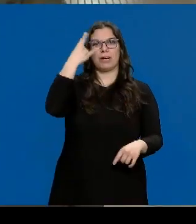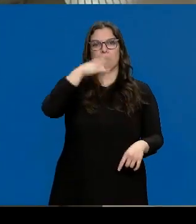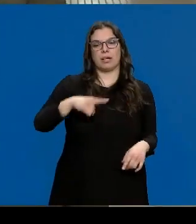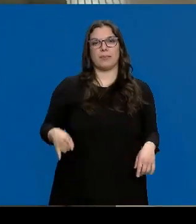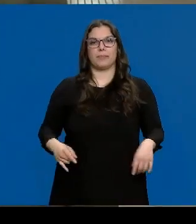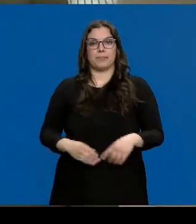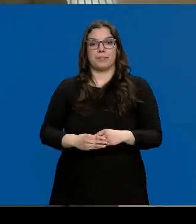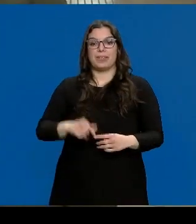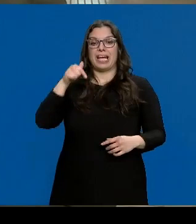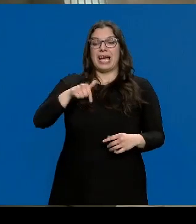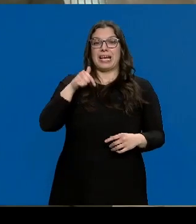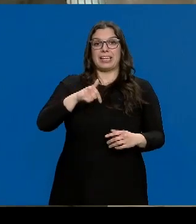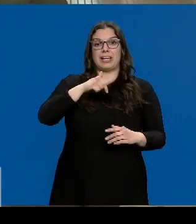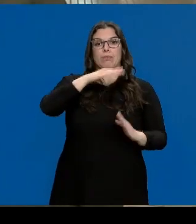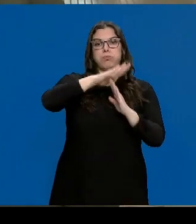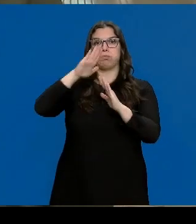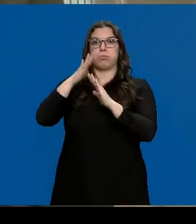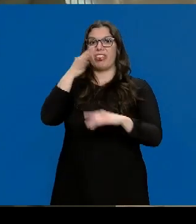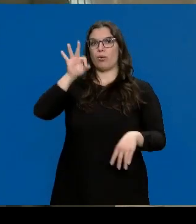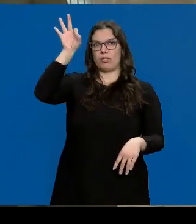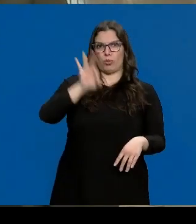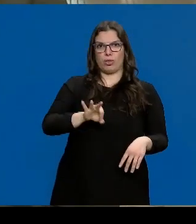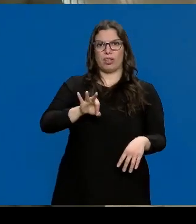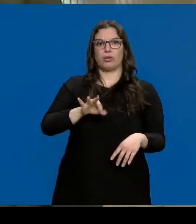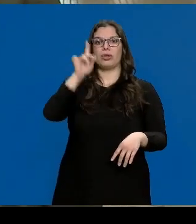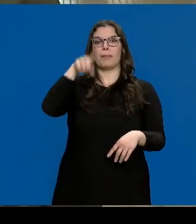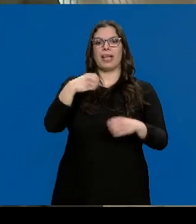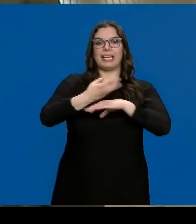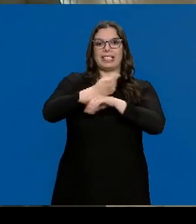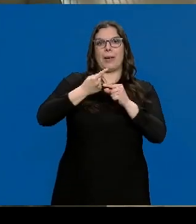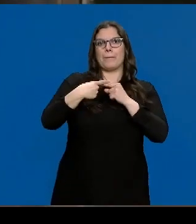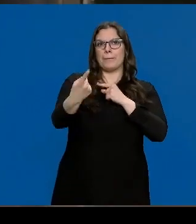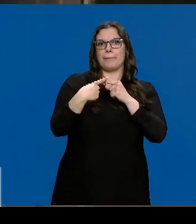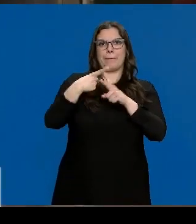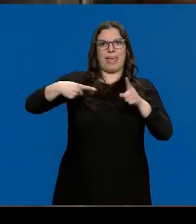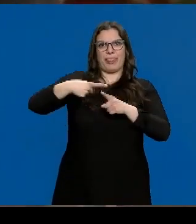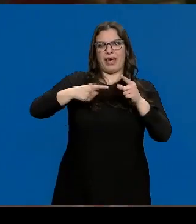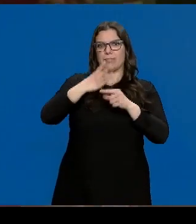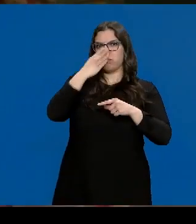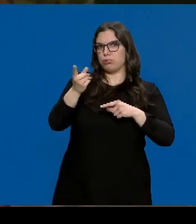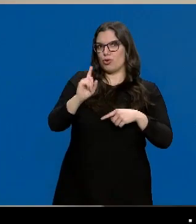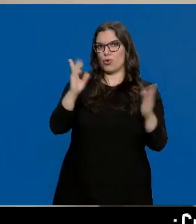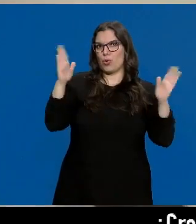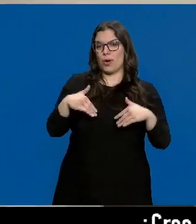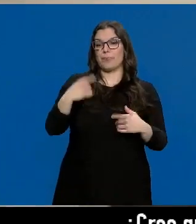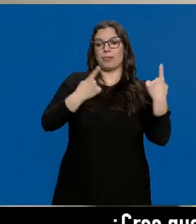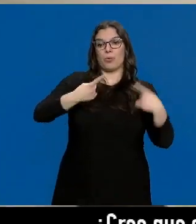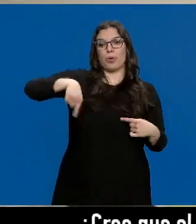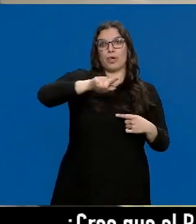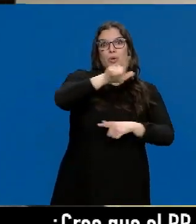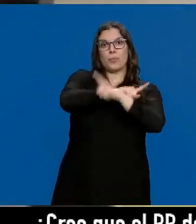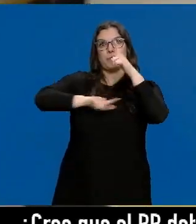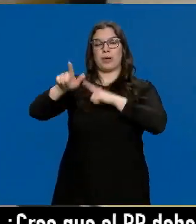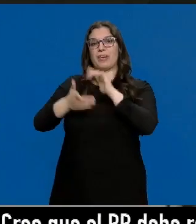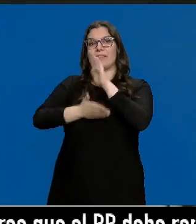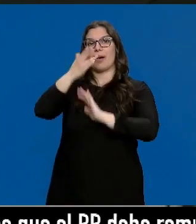Salamanca. Seguimos al 50% y encima con trenes de media distancia, no de alta velocidad. Muchos de estos viajeros marchan hoy a